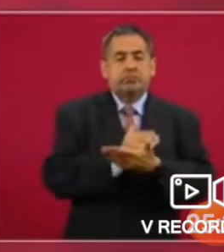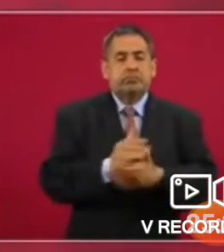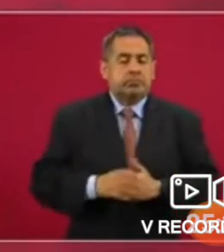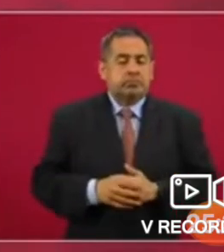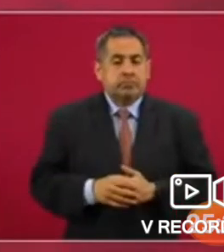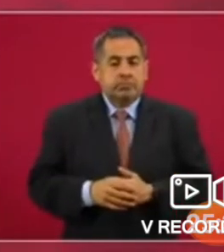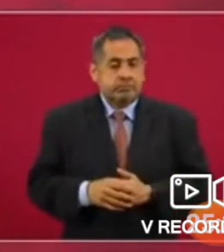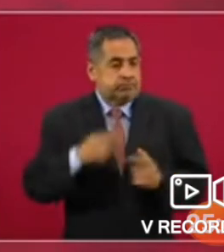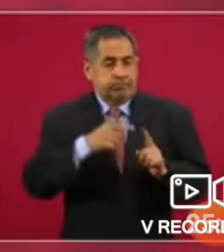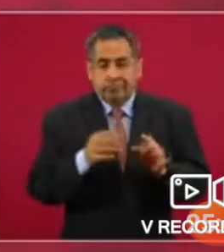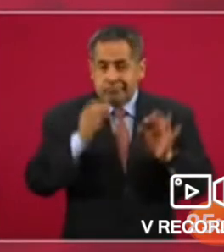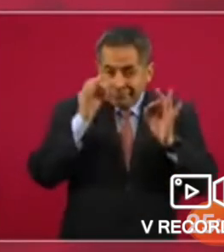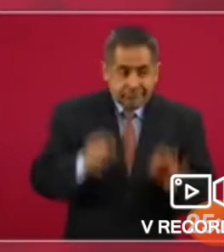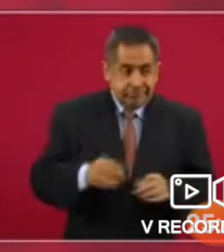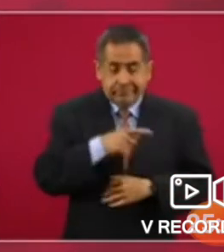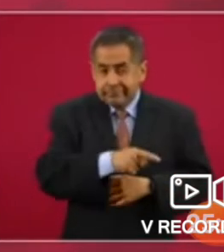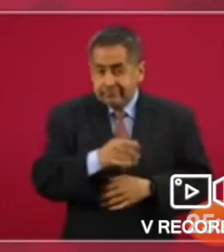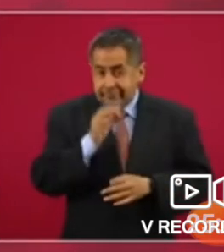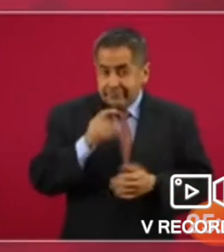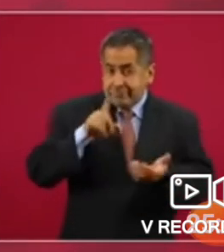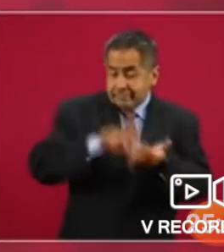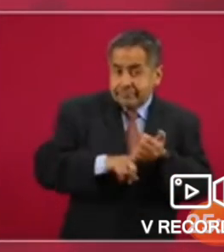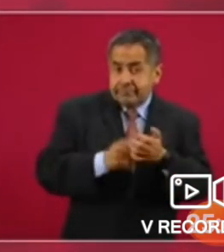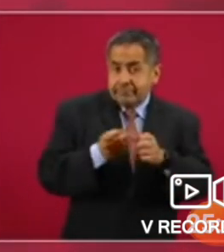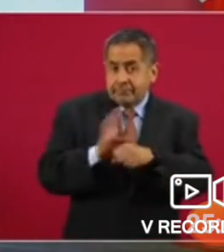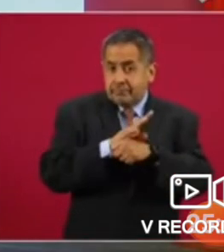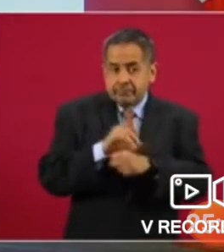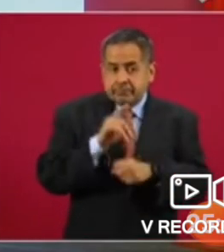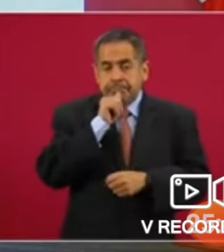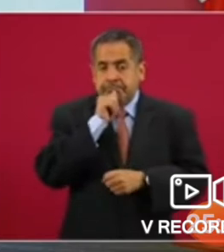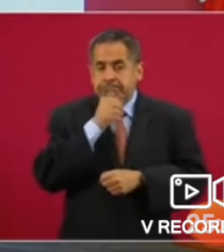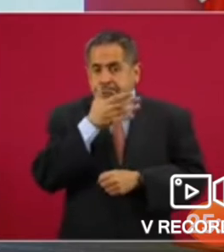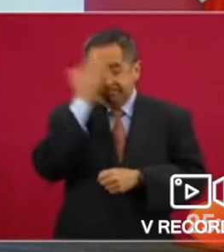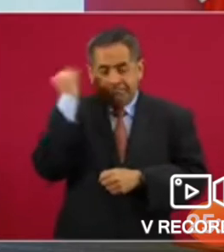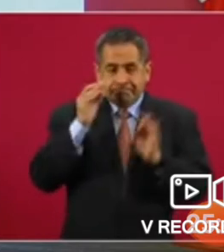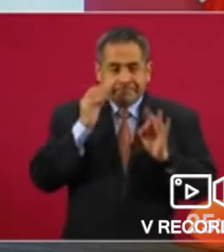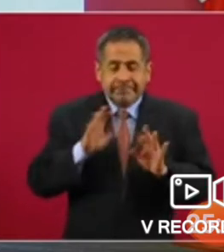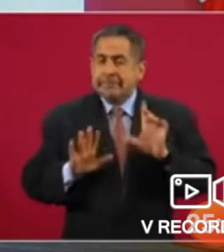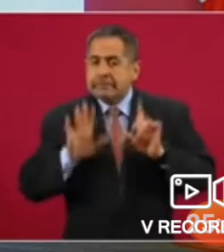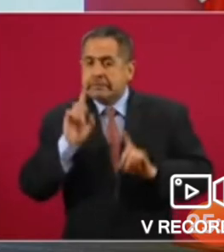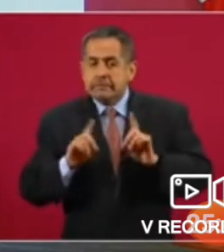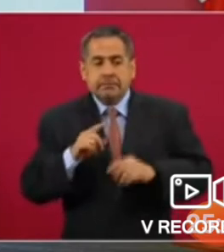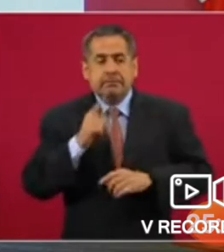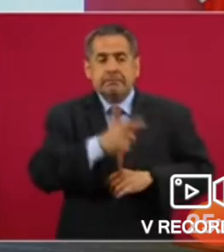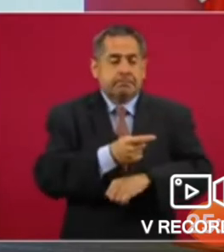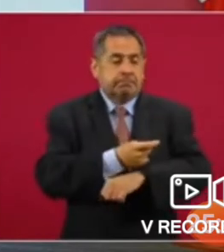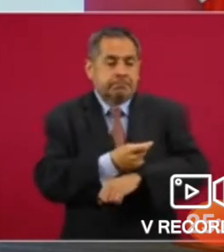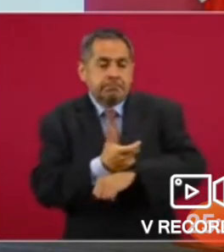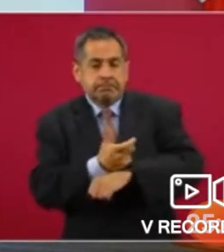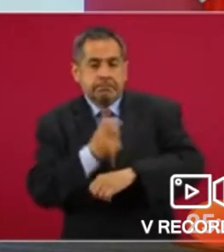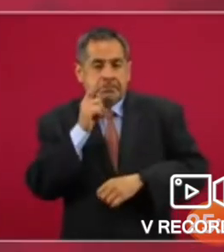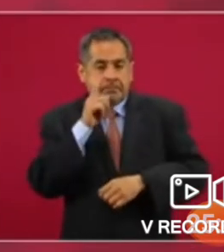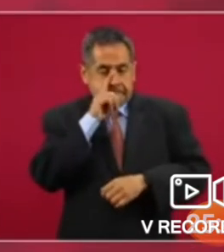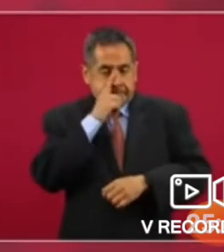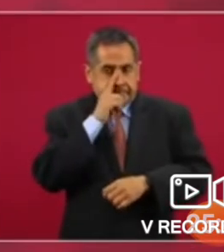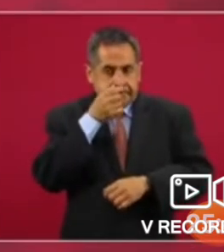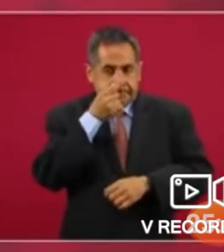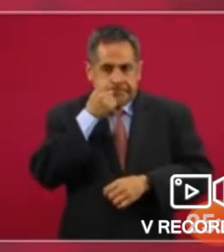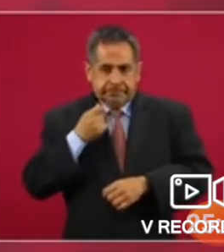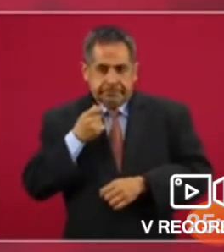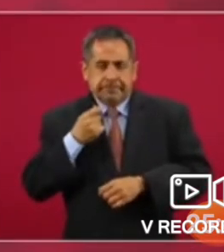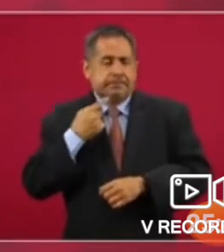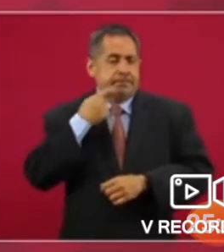una confirmación de que tengan el virus SARS-CoV-2. La podemos tener si se le toma una muestra de